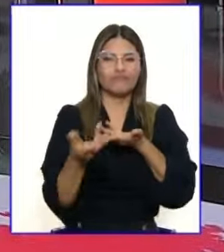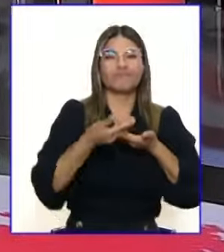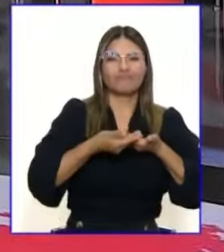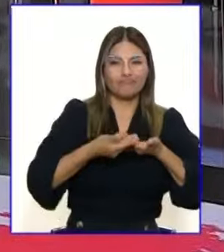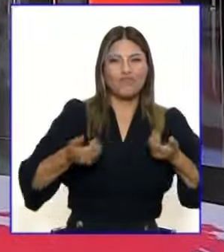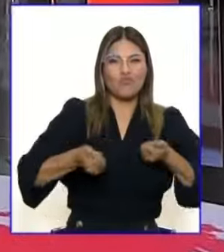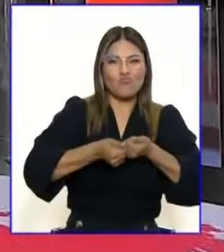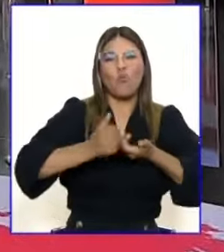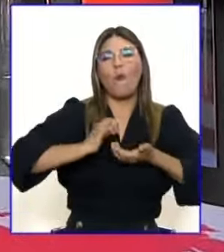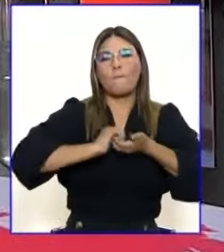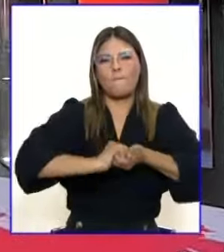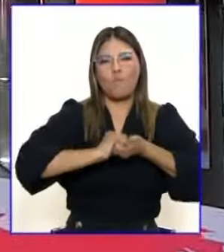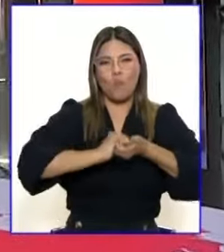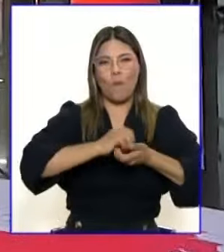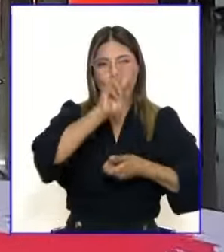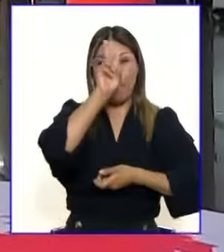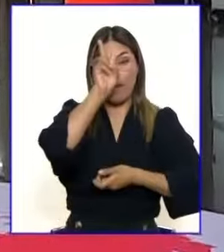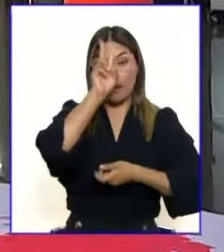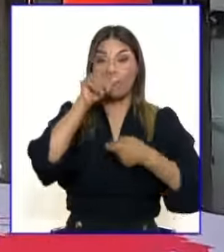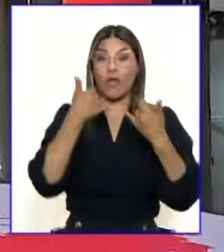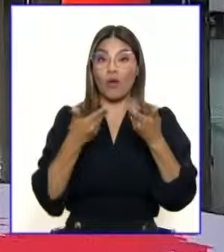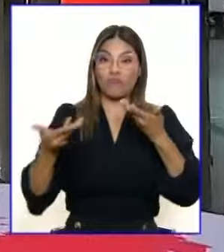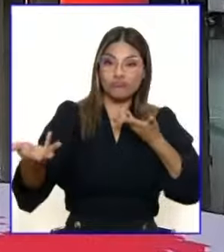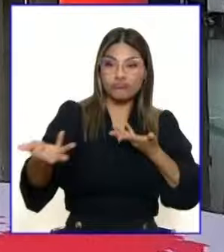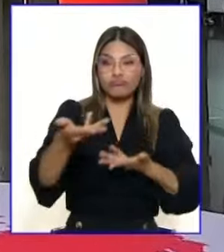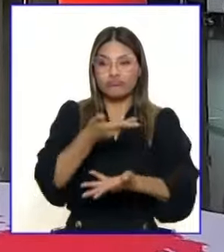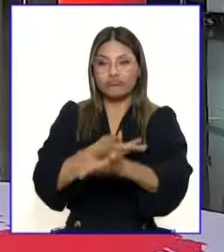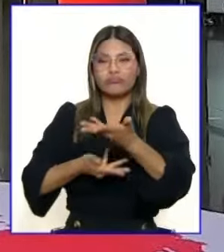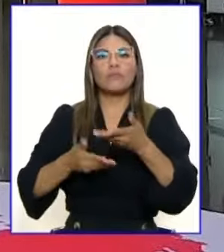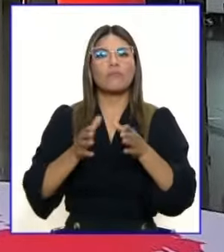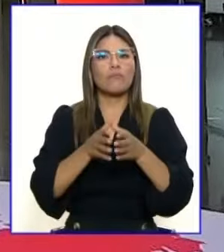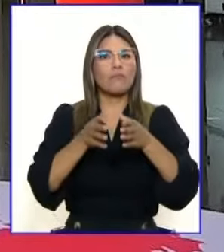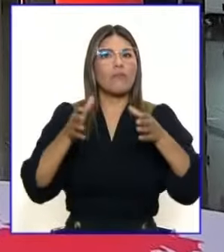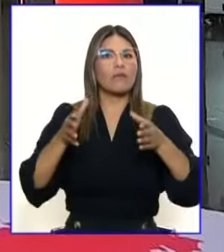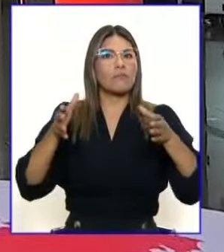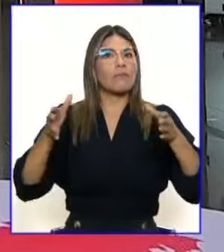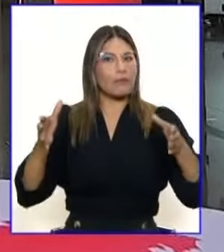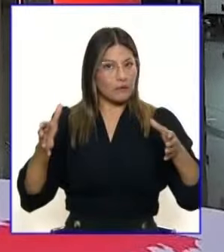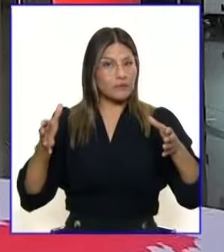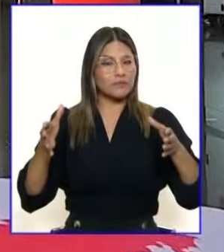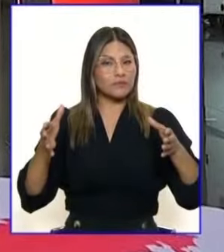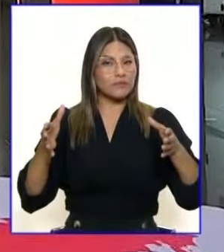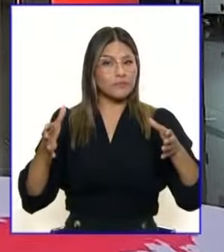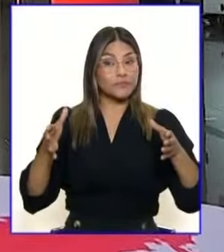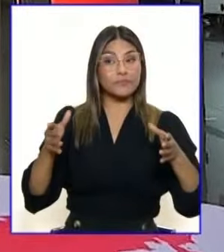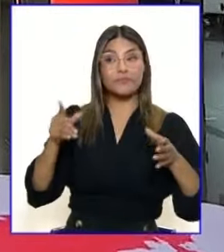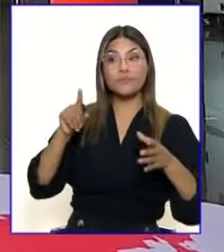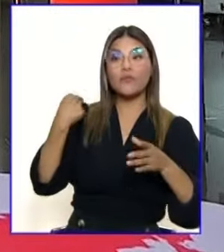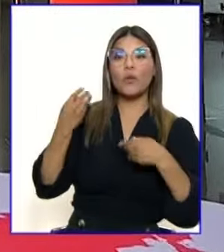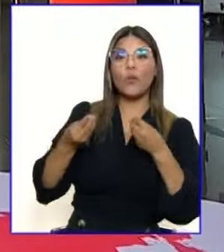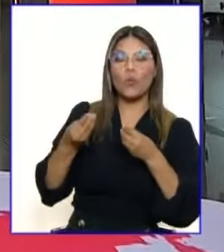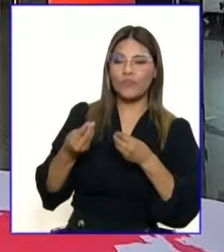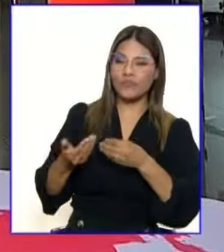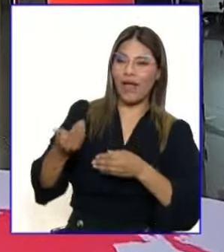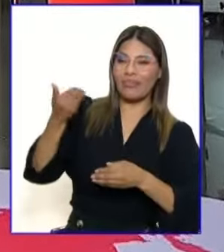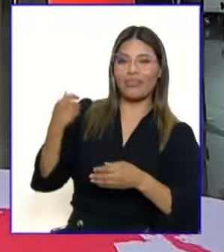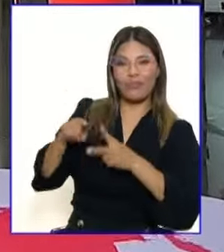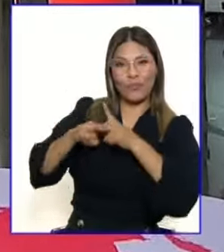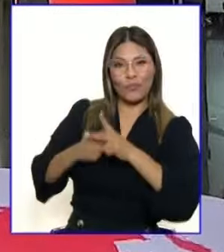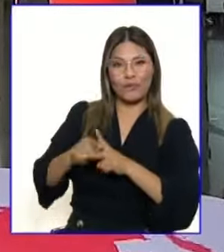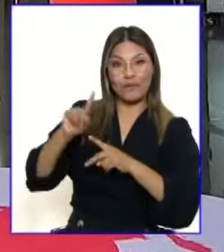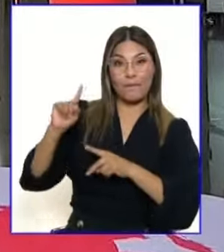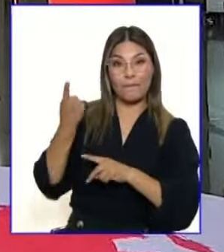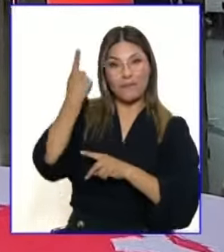ha registrado un crecimiento en el comercio con el Perú a raíz de la, digamos, de la adhesión al